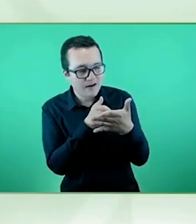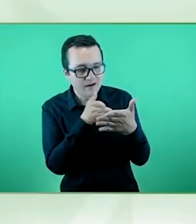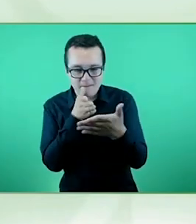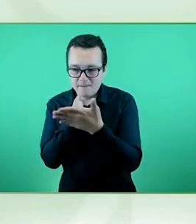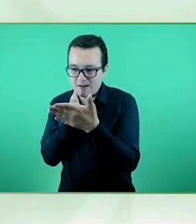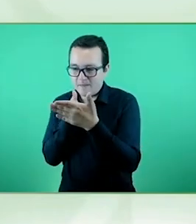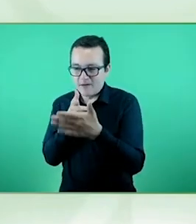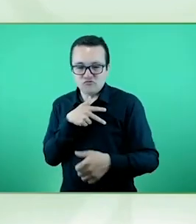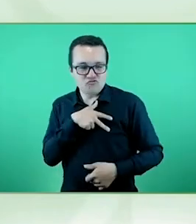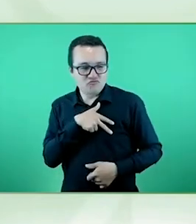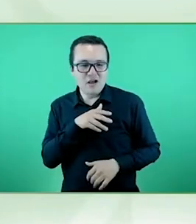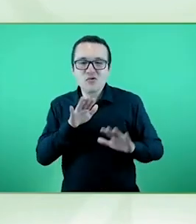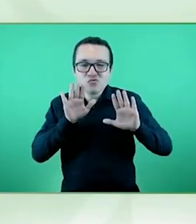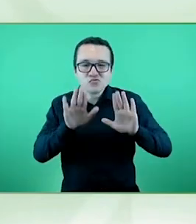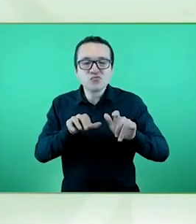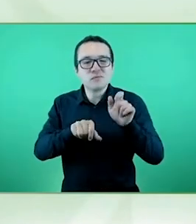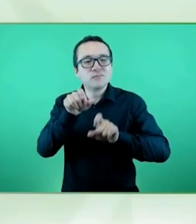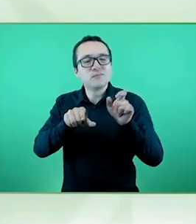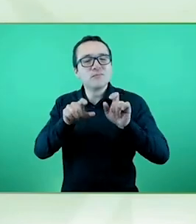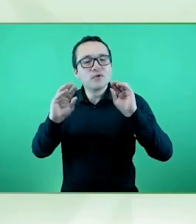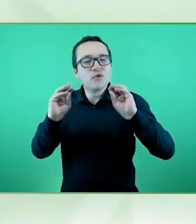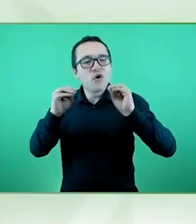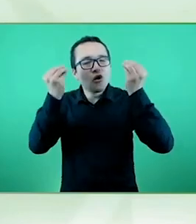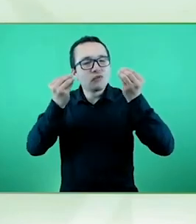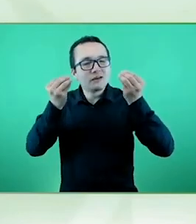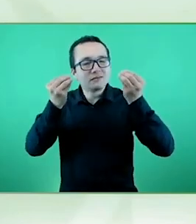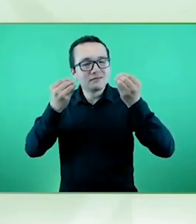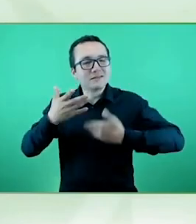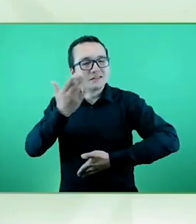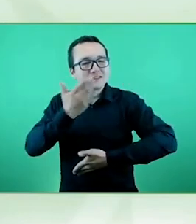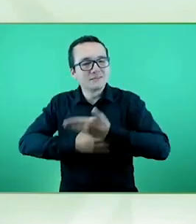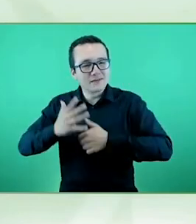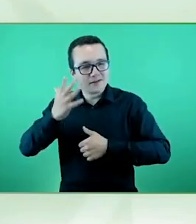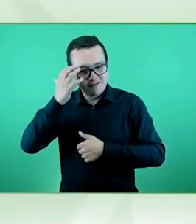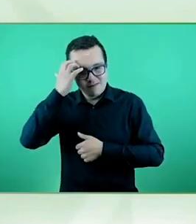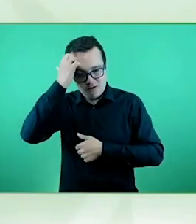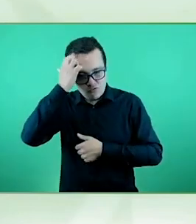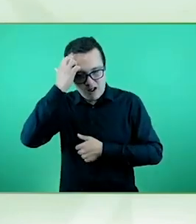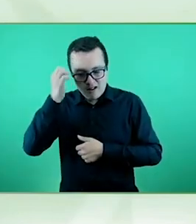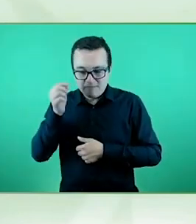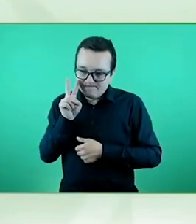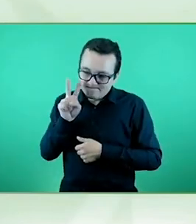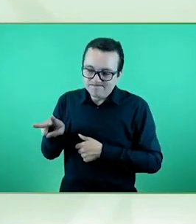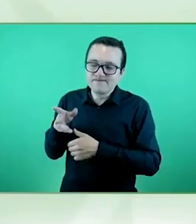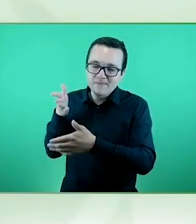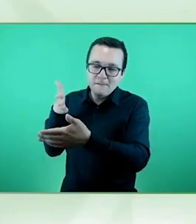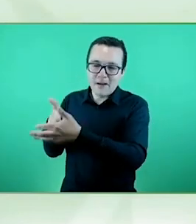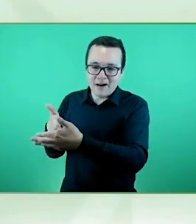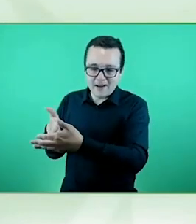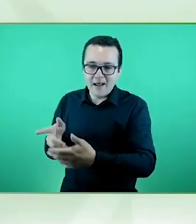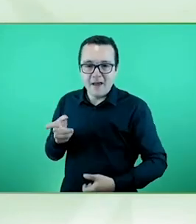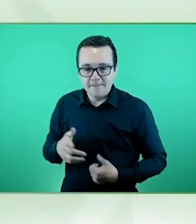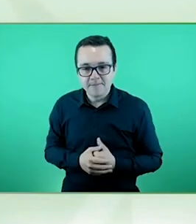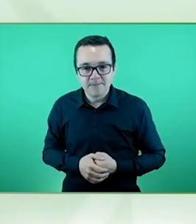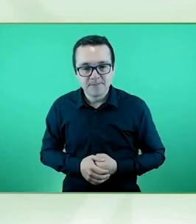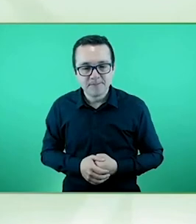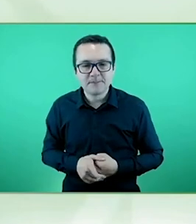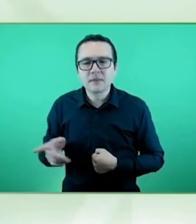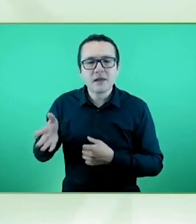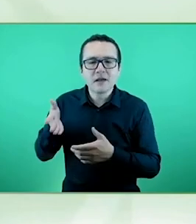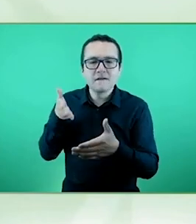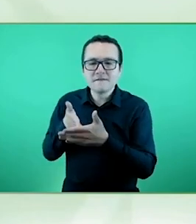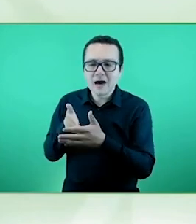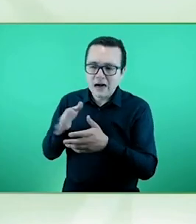en condición de discapacidad intelectual. Una de las barreras identificadas que afectaba a un número no